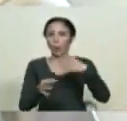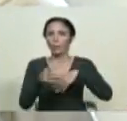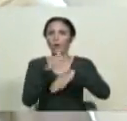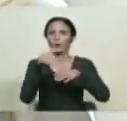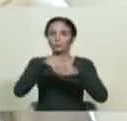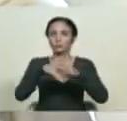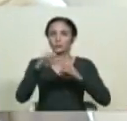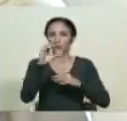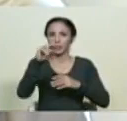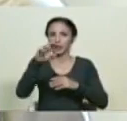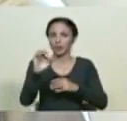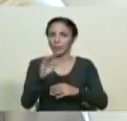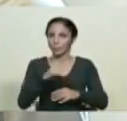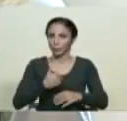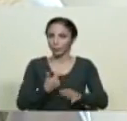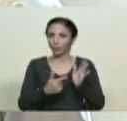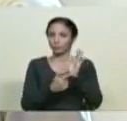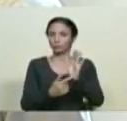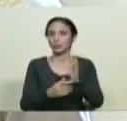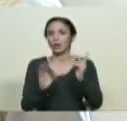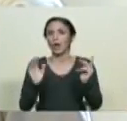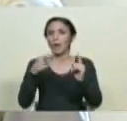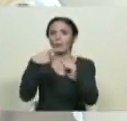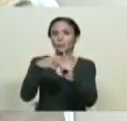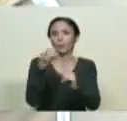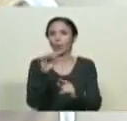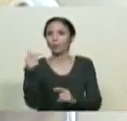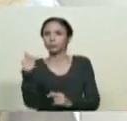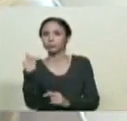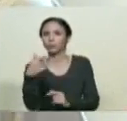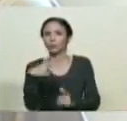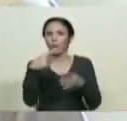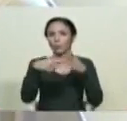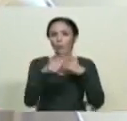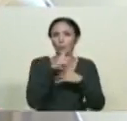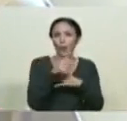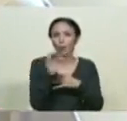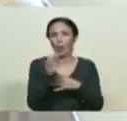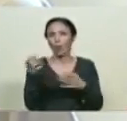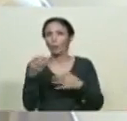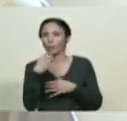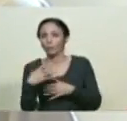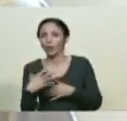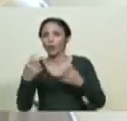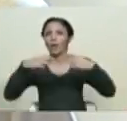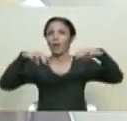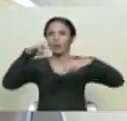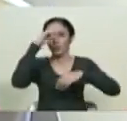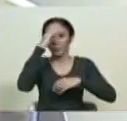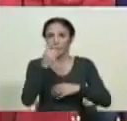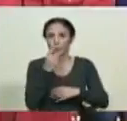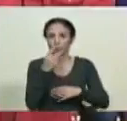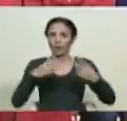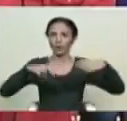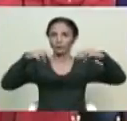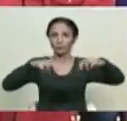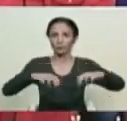Electoral pudieran tener algún impacto positivo o negativo en la próxima reunión del 15 de diciembre en República Dominicana.